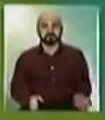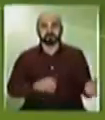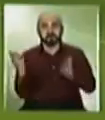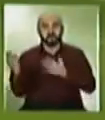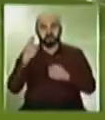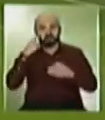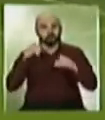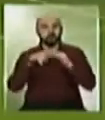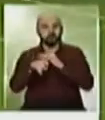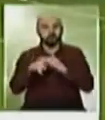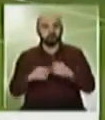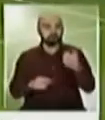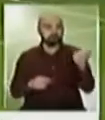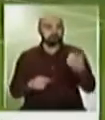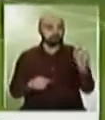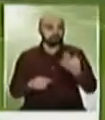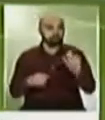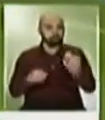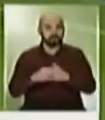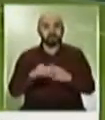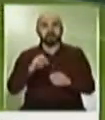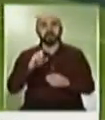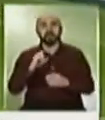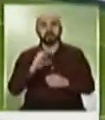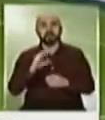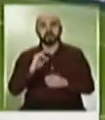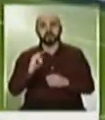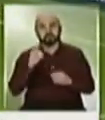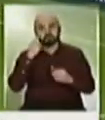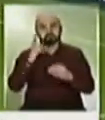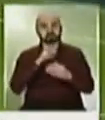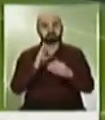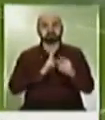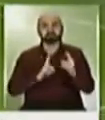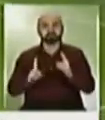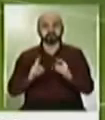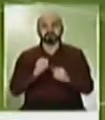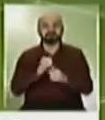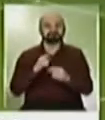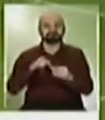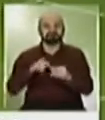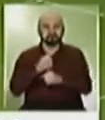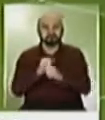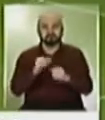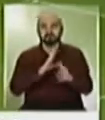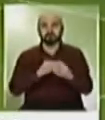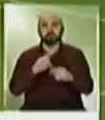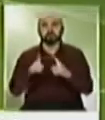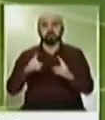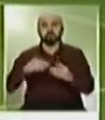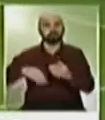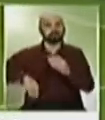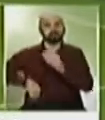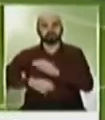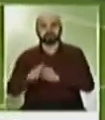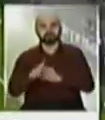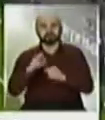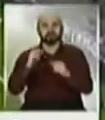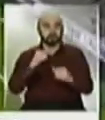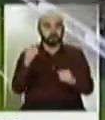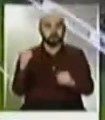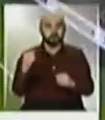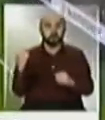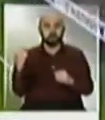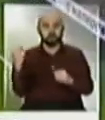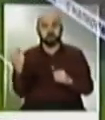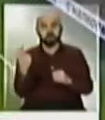Vamos a los goles, gran comienzo del Inter de Milán. Miren Lukaku, la figura, va a intentar pegar, no puede, y viene el rebote, lo toma Nicolò Varela para el